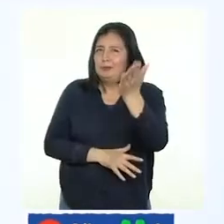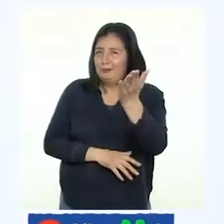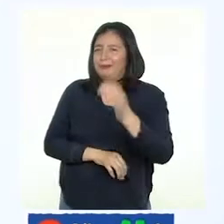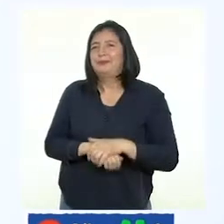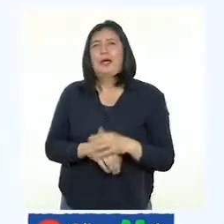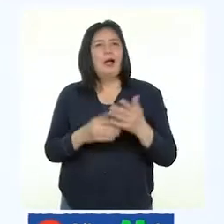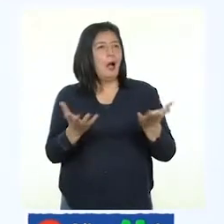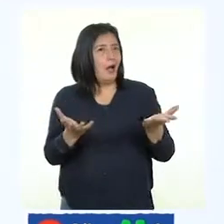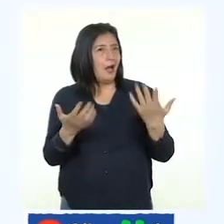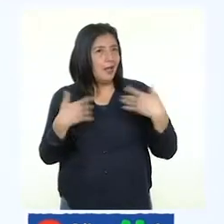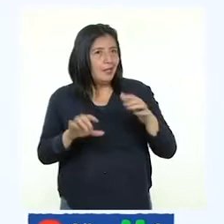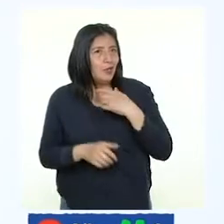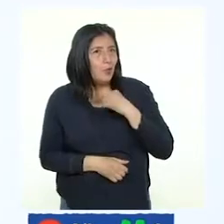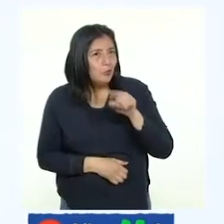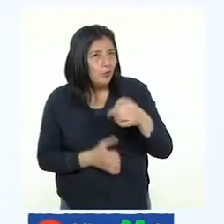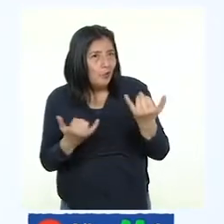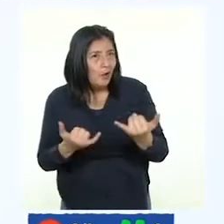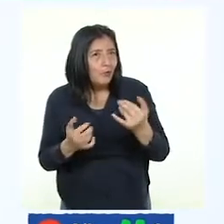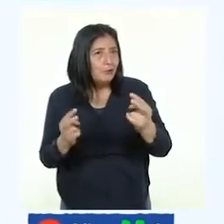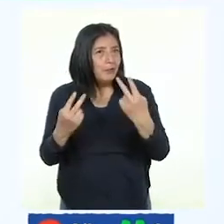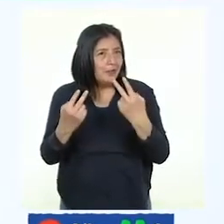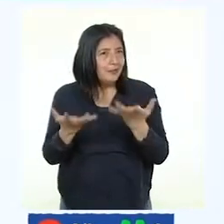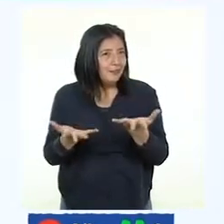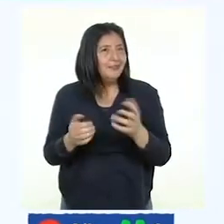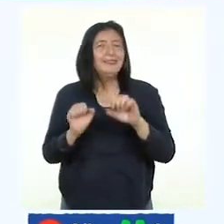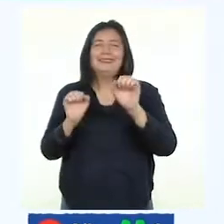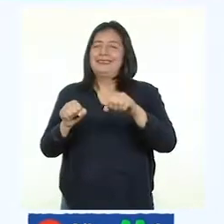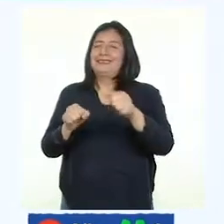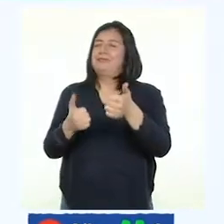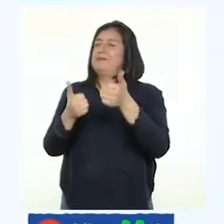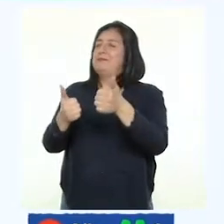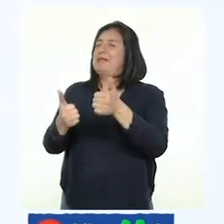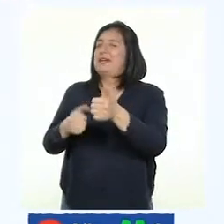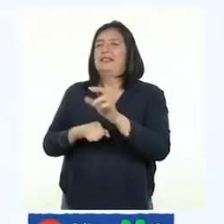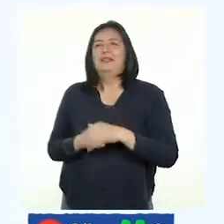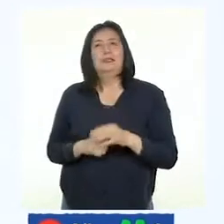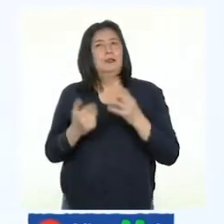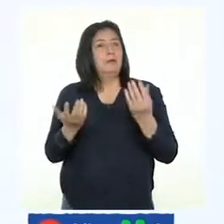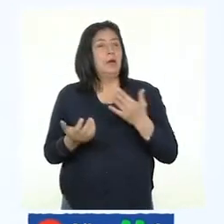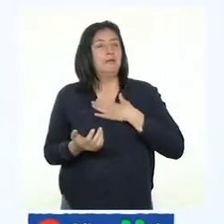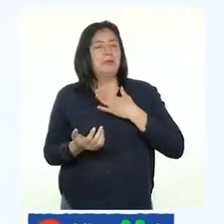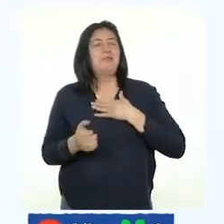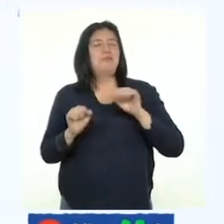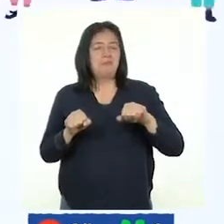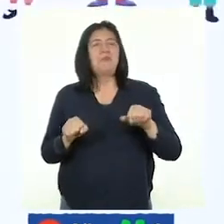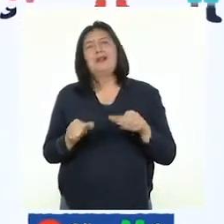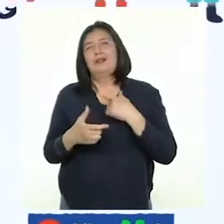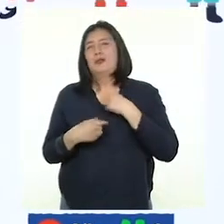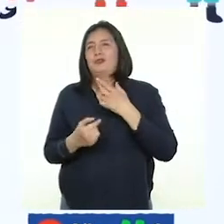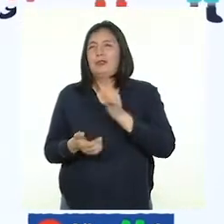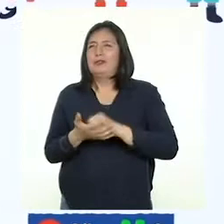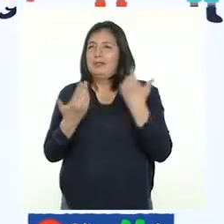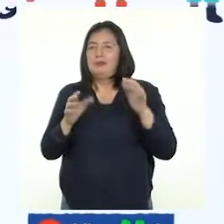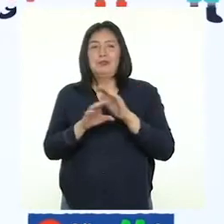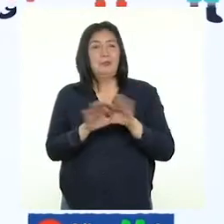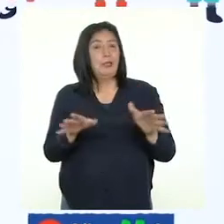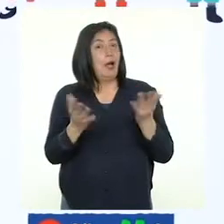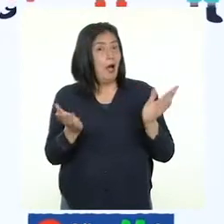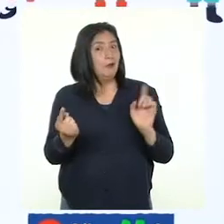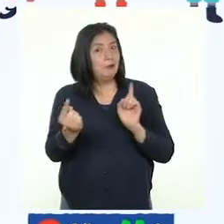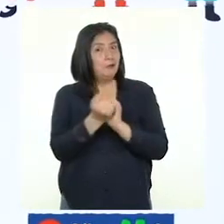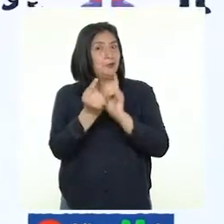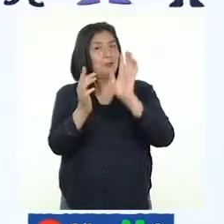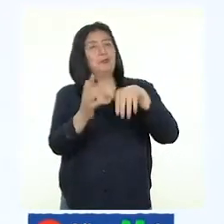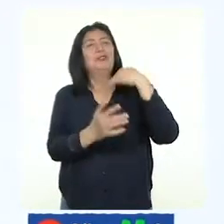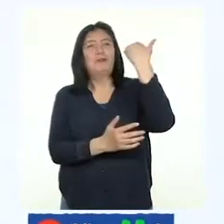vayamos. ¿Les ha gustado el programa de hoy? ¿Sí? ¡Estupendo! Porque a mí también. Hemos acabado por hoy, pero nos vemos